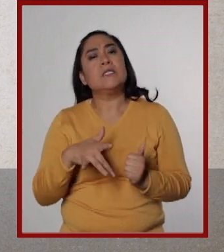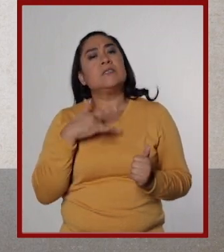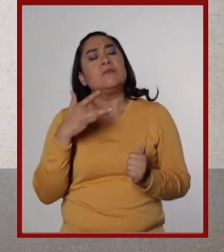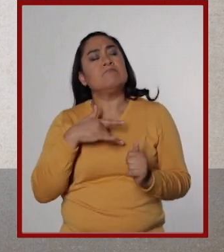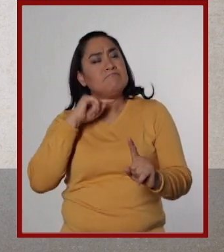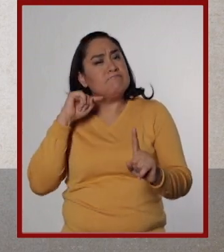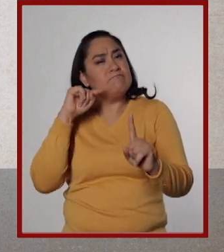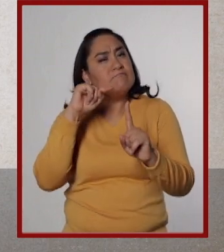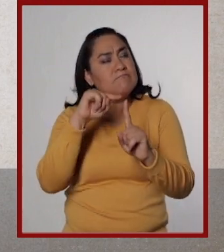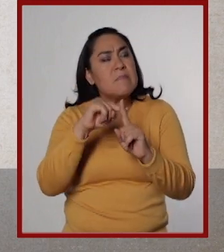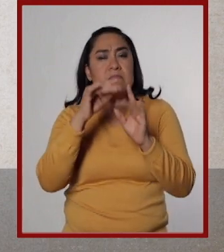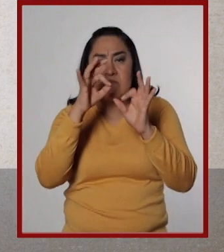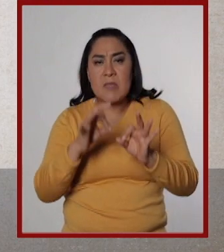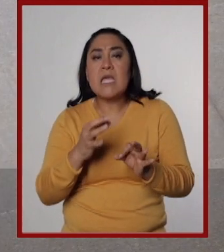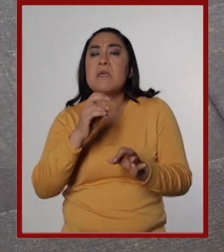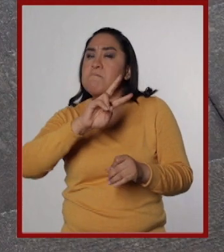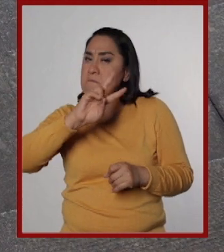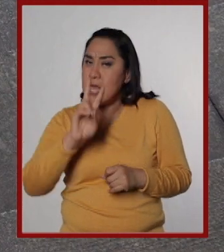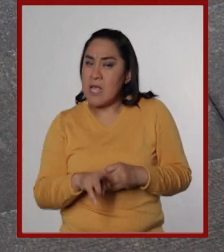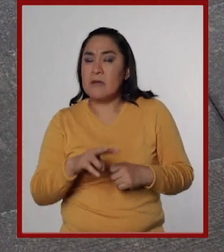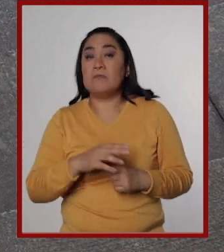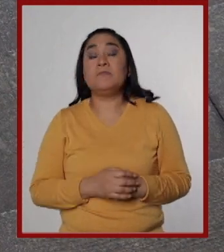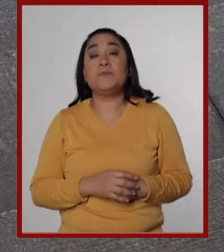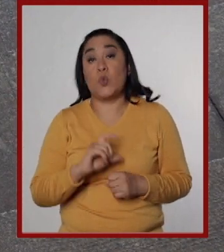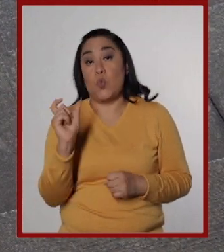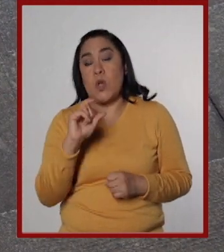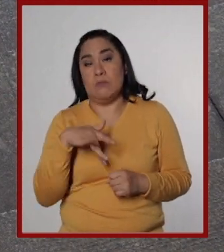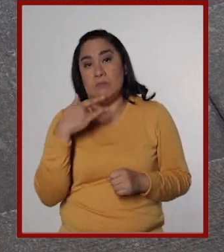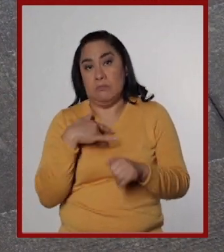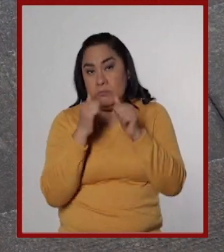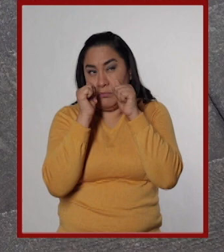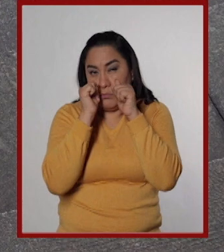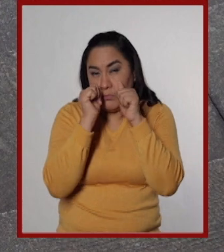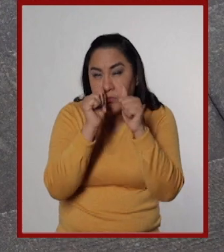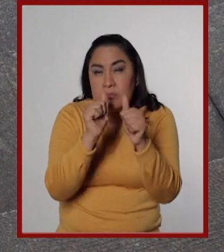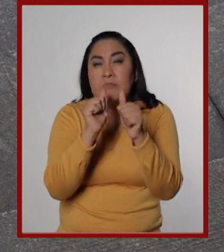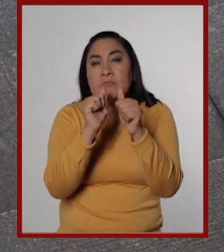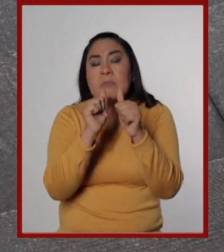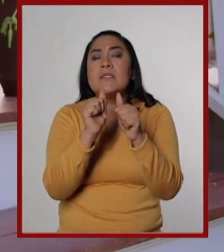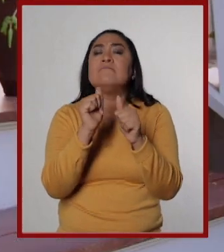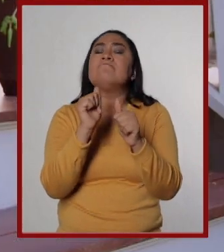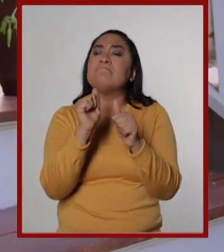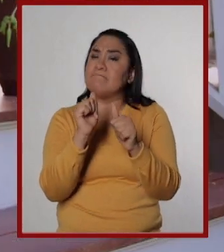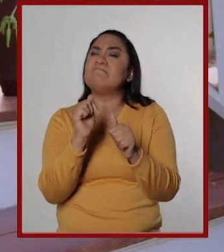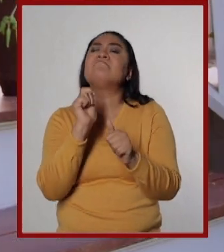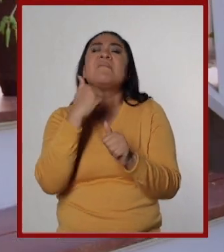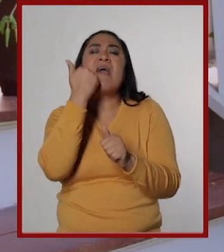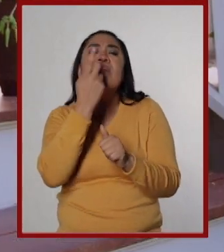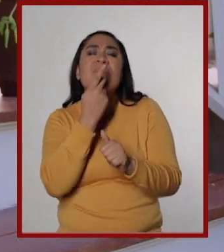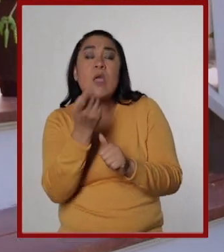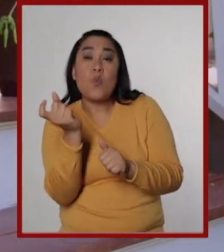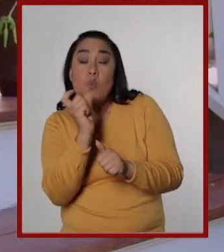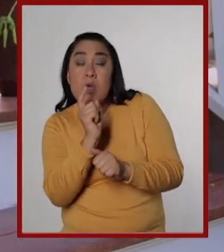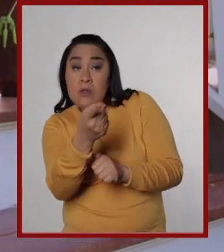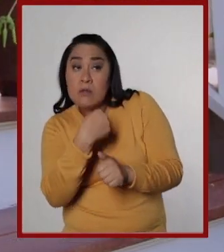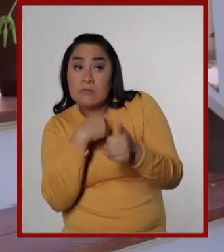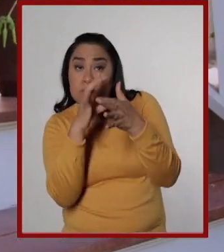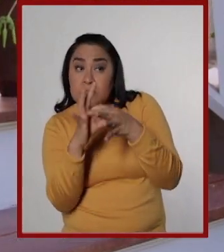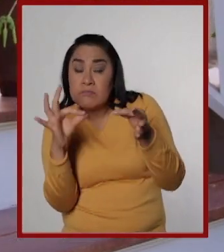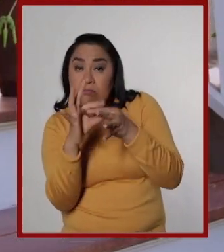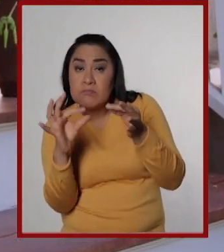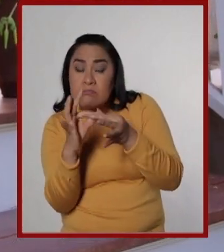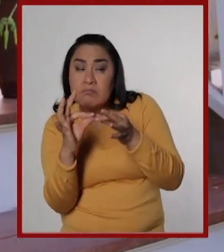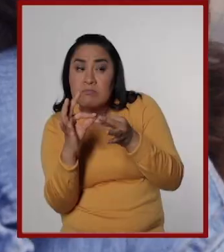la veracidad. La escucha activa y empática significa estar atento a lo que la otra persona